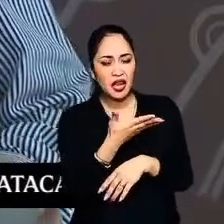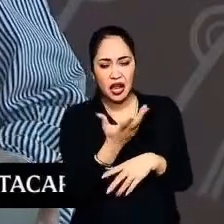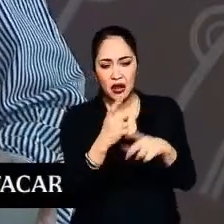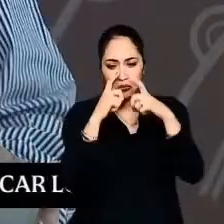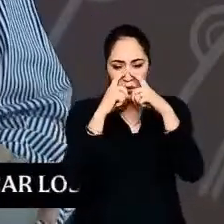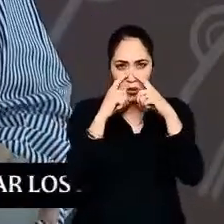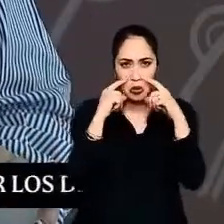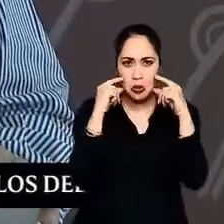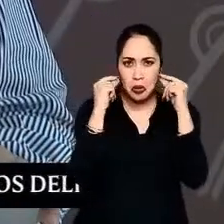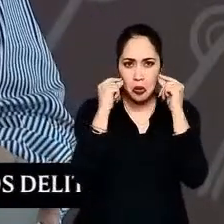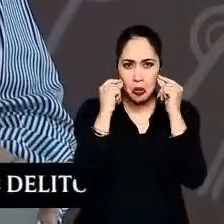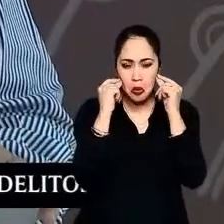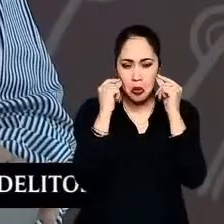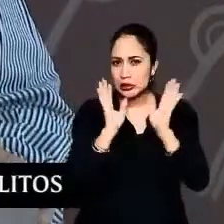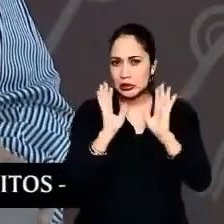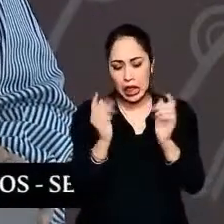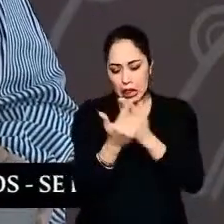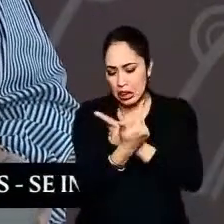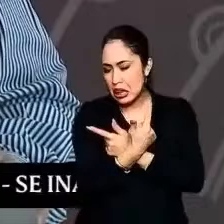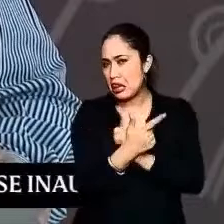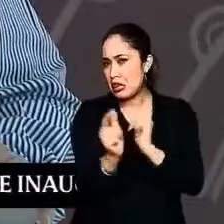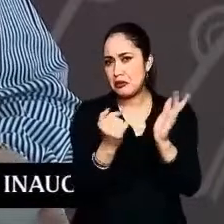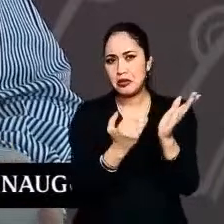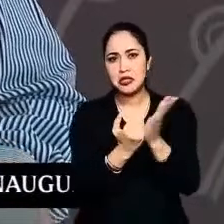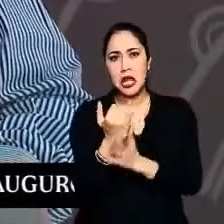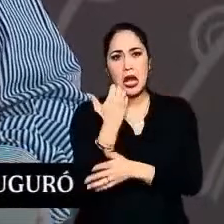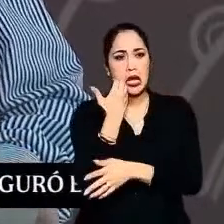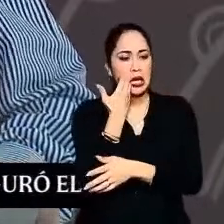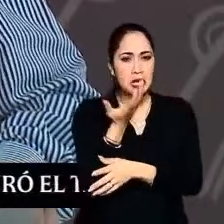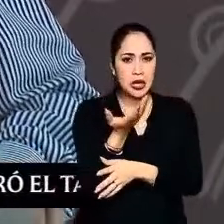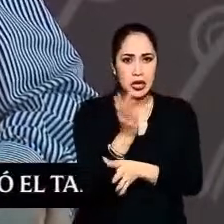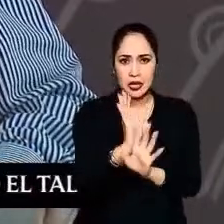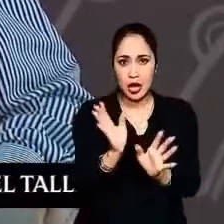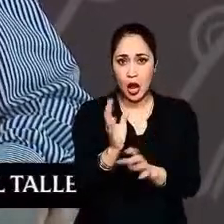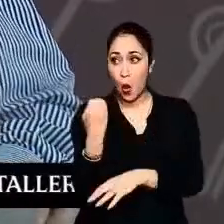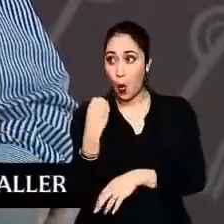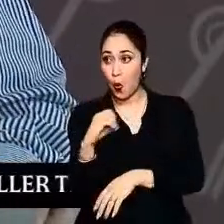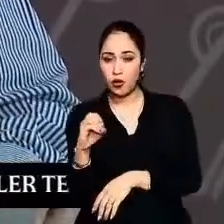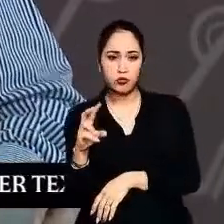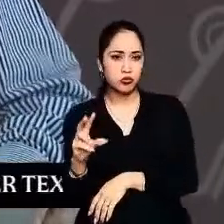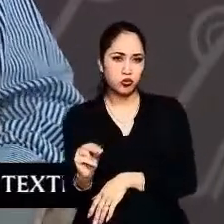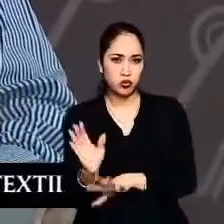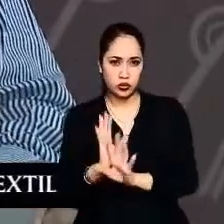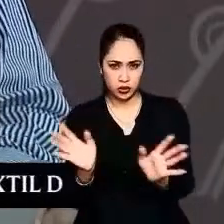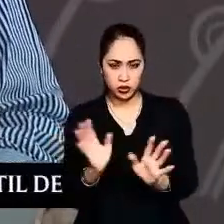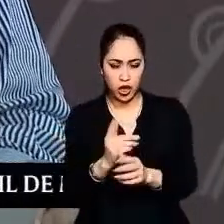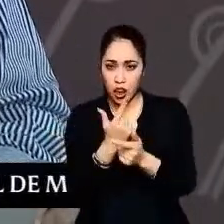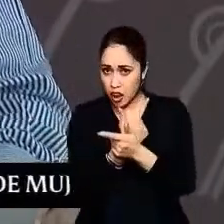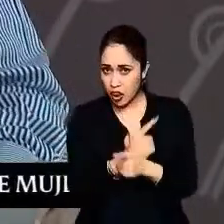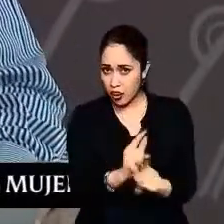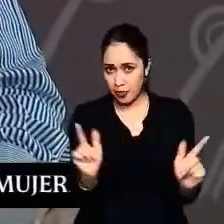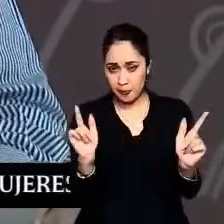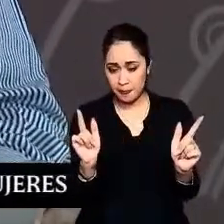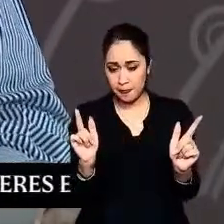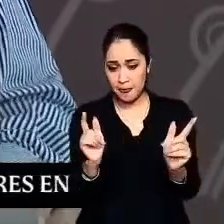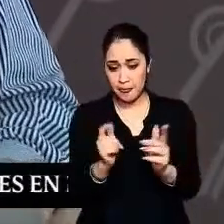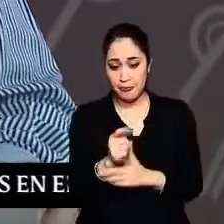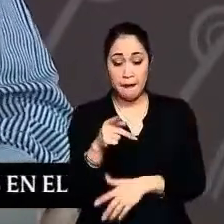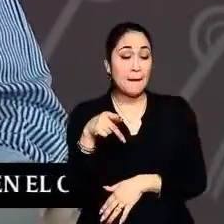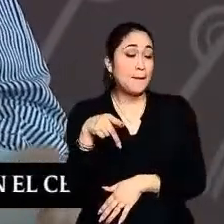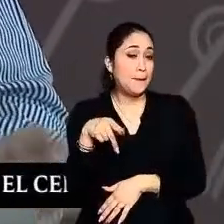cubrebocas solamente lo use el que desea hacerlo, ya, como una decisión definitiva. Claro está